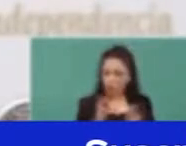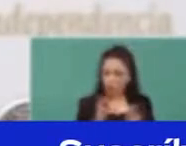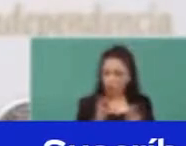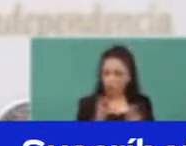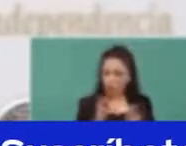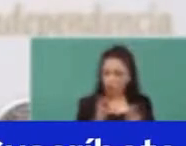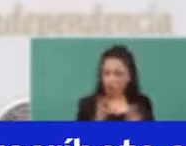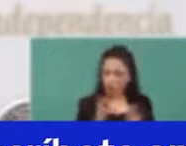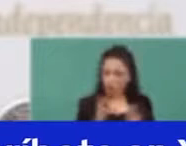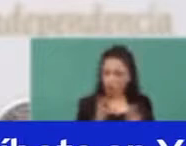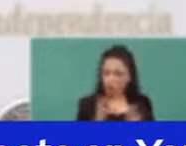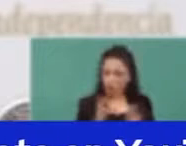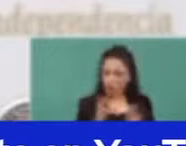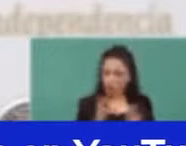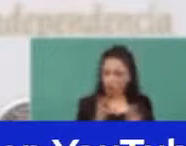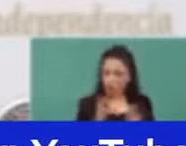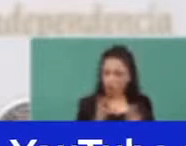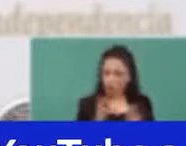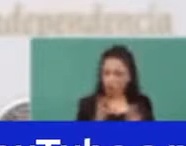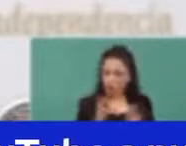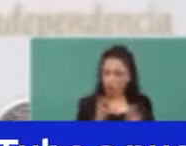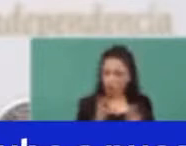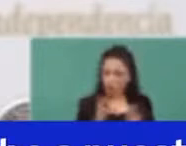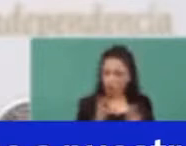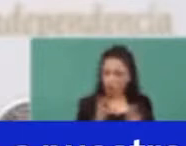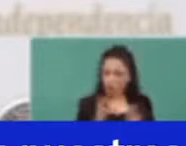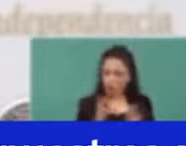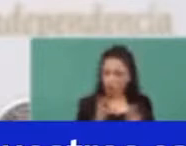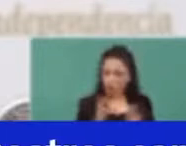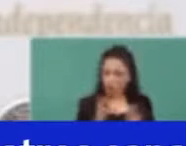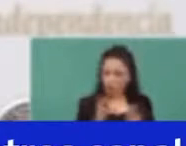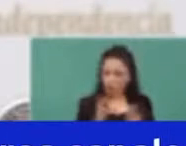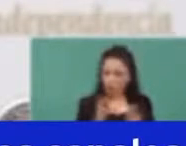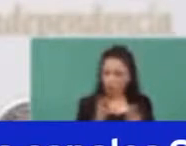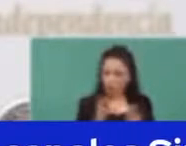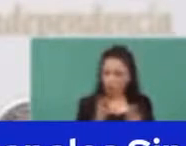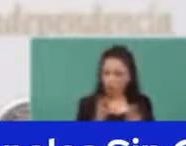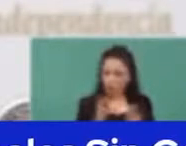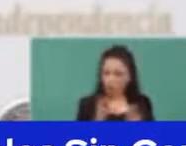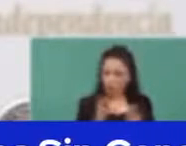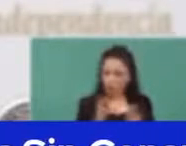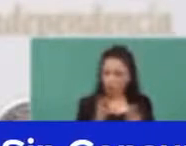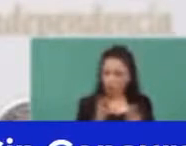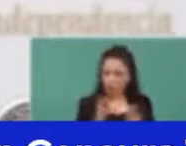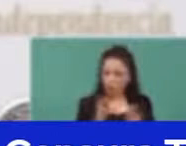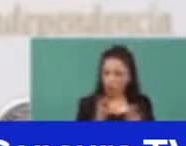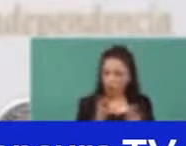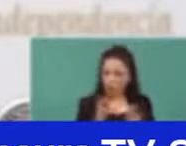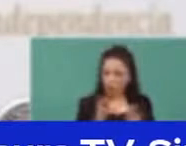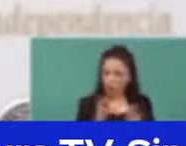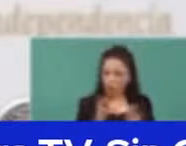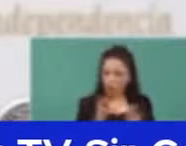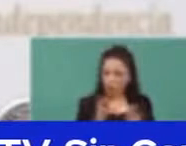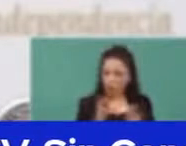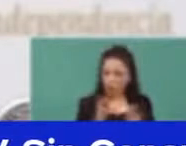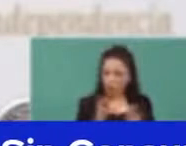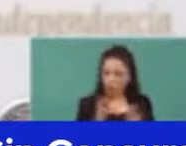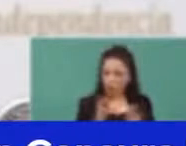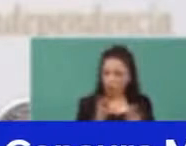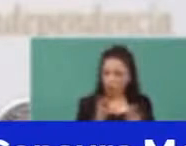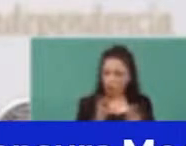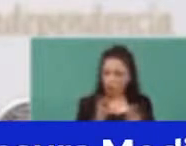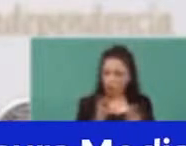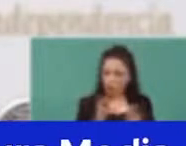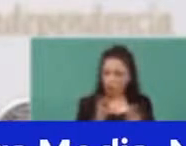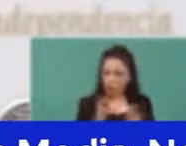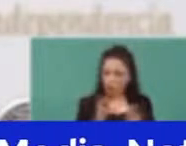los abogados, pero él pregunta hoy, y creo que lo pregunta muy bien, ¿de qué sirve el periodismo si no se pone al servicio de